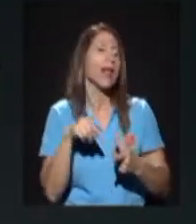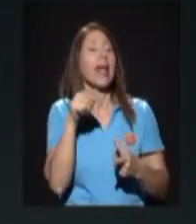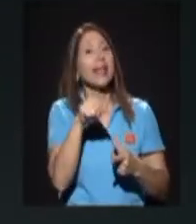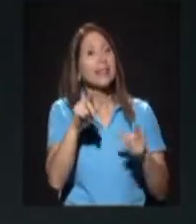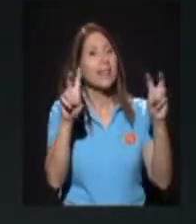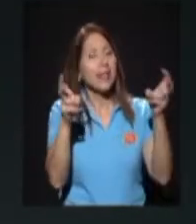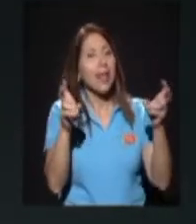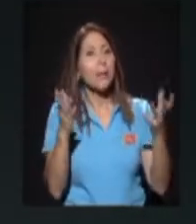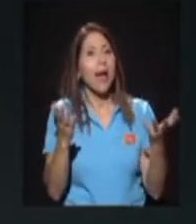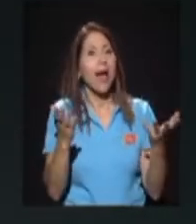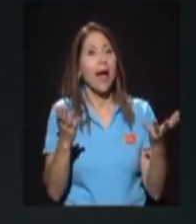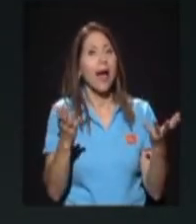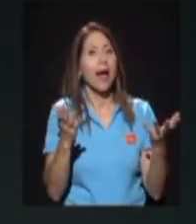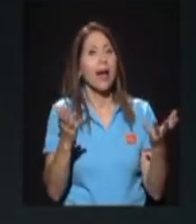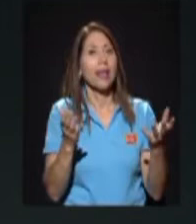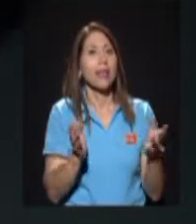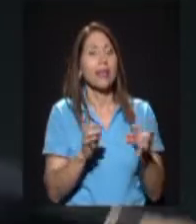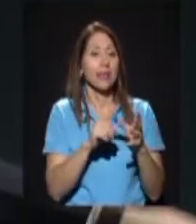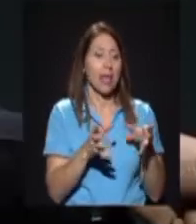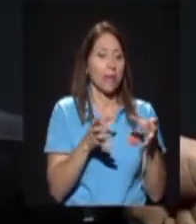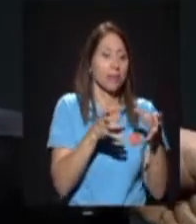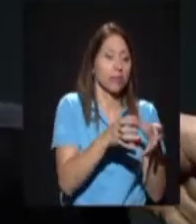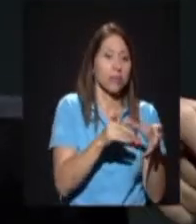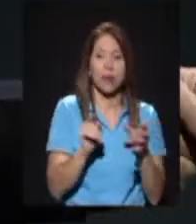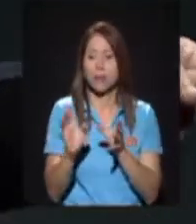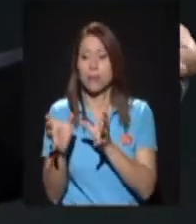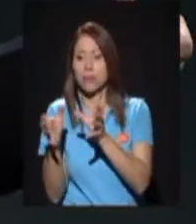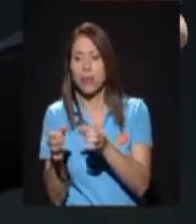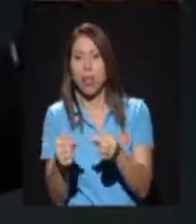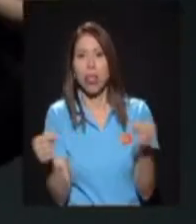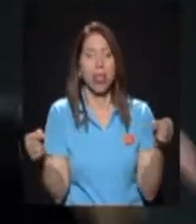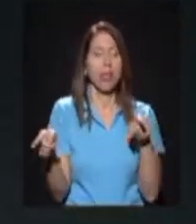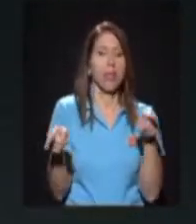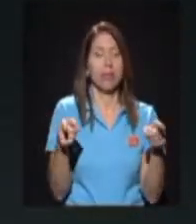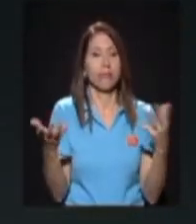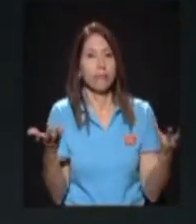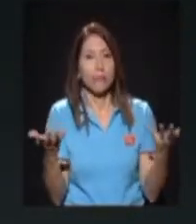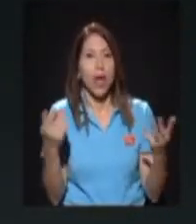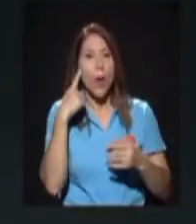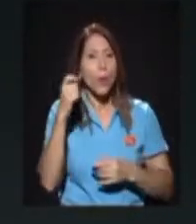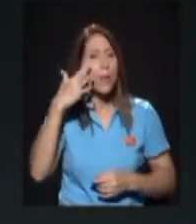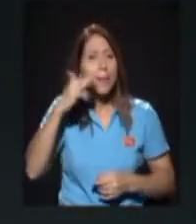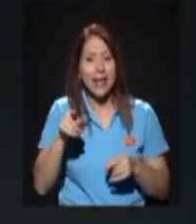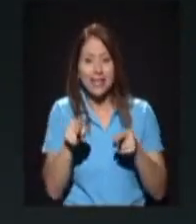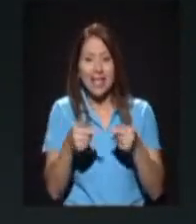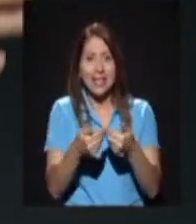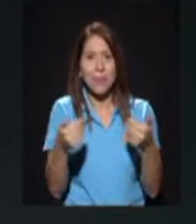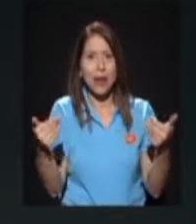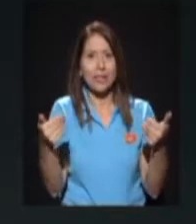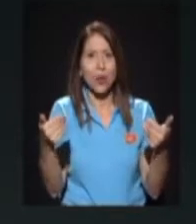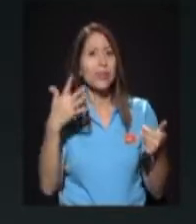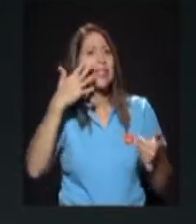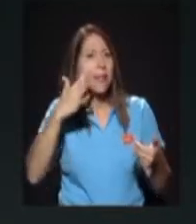ese tema de los unos pegarse con lo uno y los otros pegarse con lo otro, porque me parece que esa separación se parece, y usted